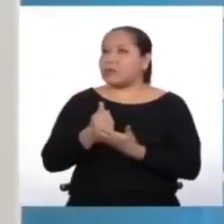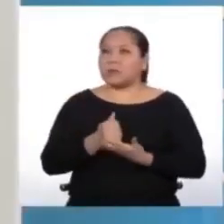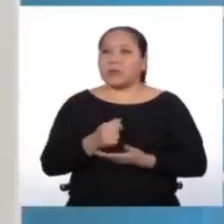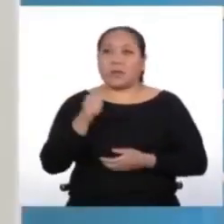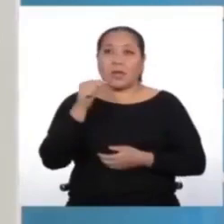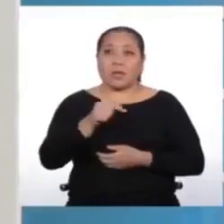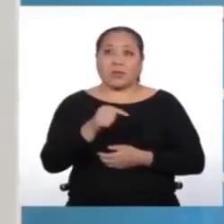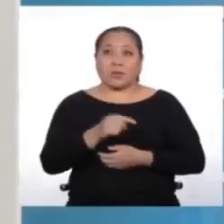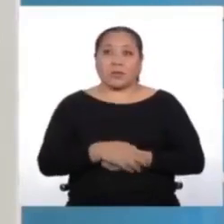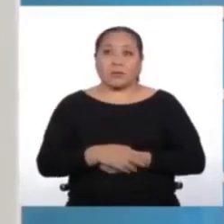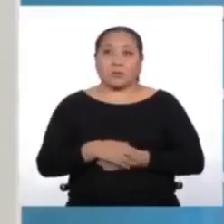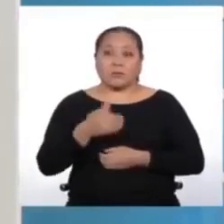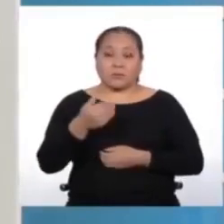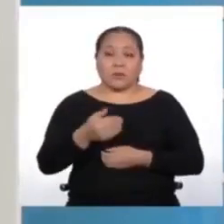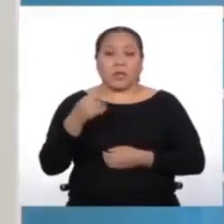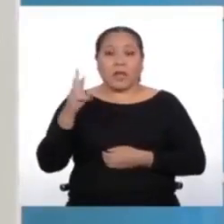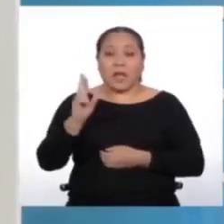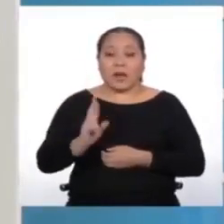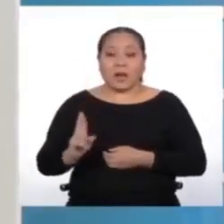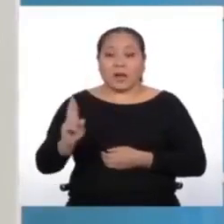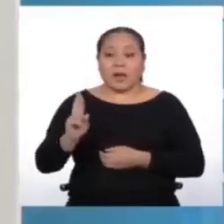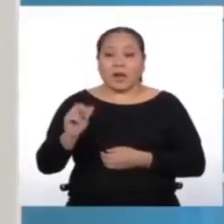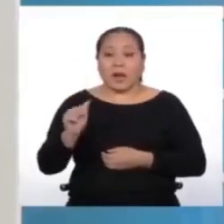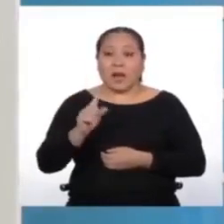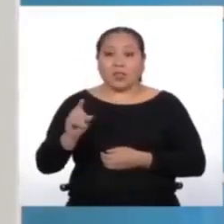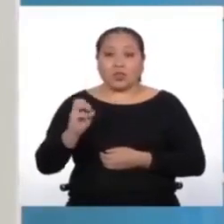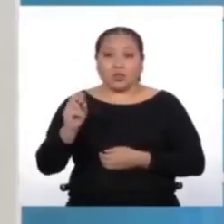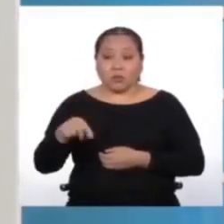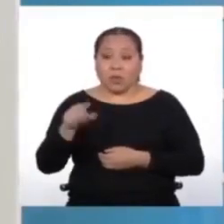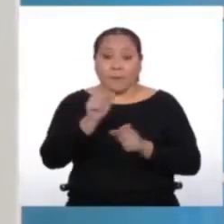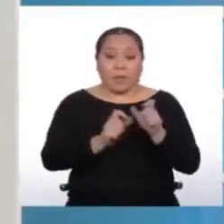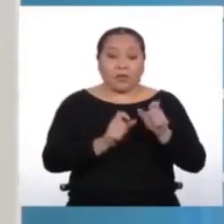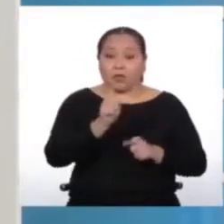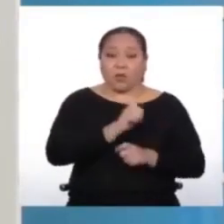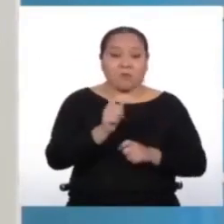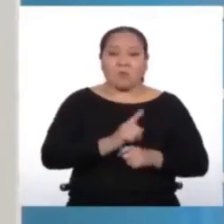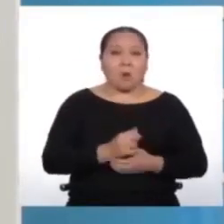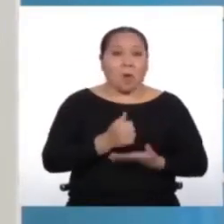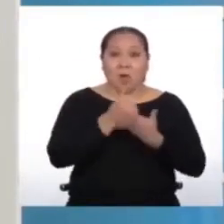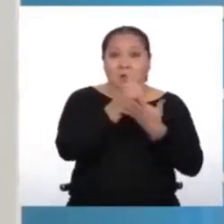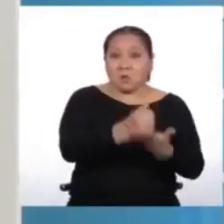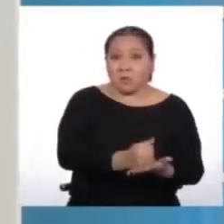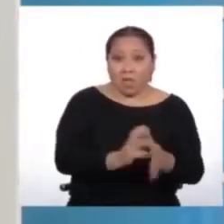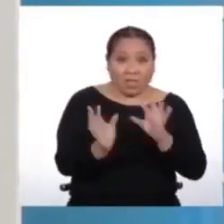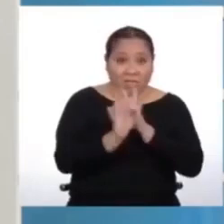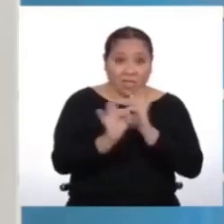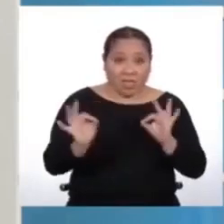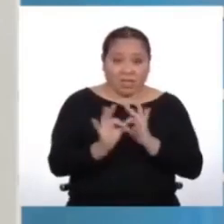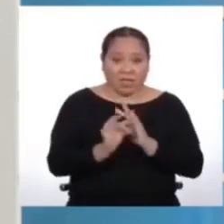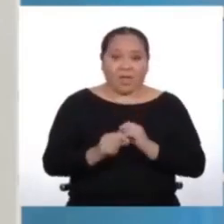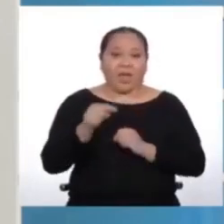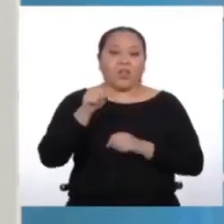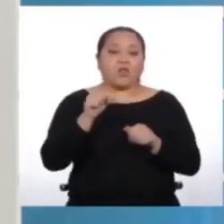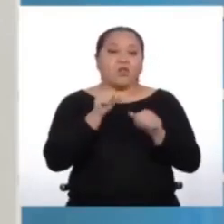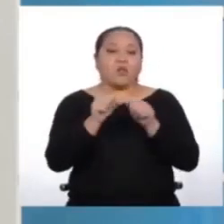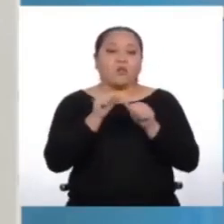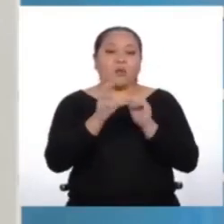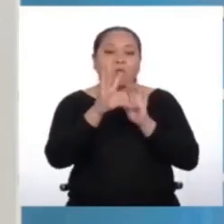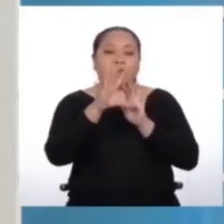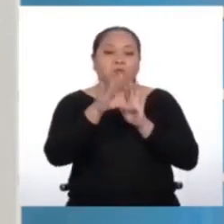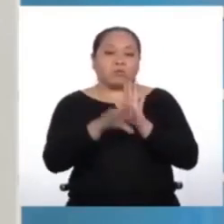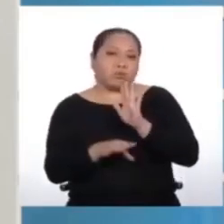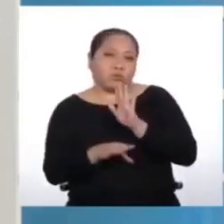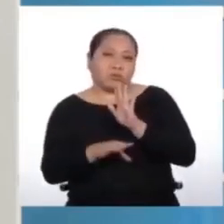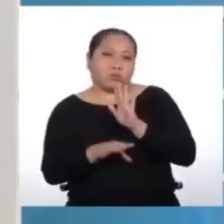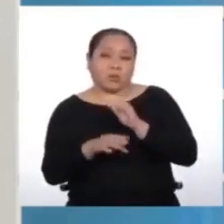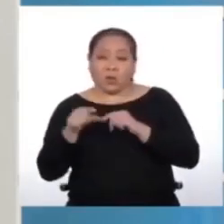sustento tiene que ver con la razón. Al haber personas que no cumplen con hacer un favor a alguien, el número de favores baja. Y